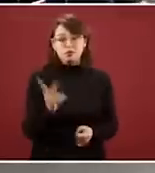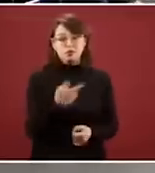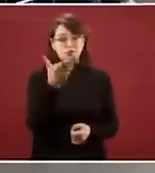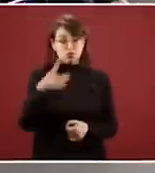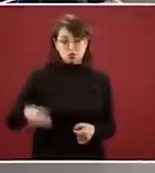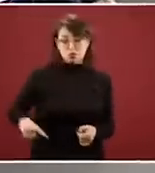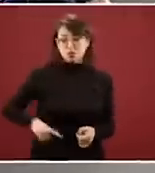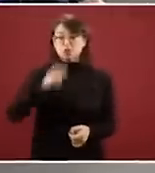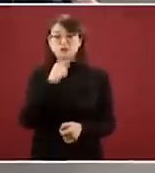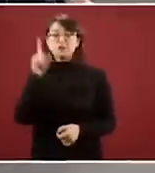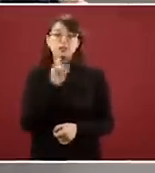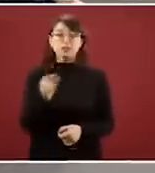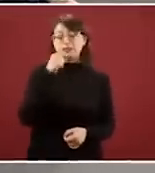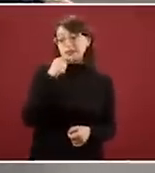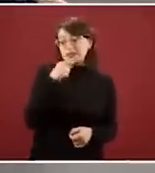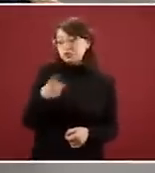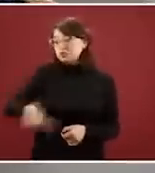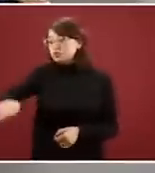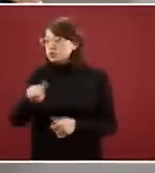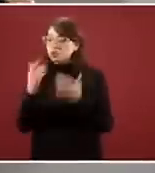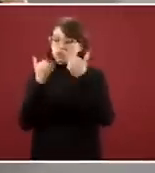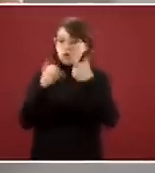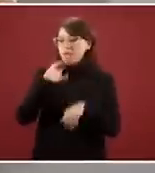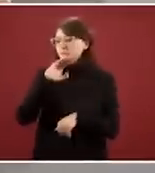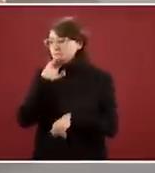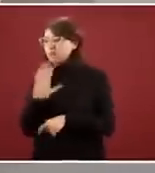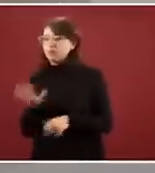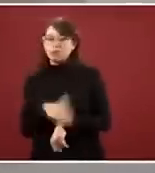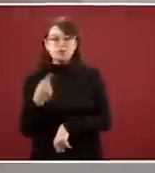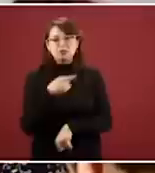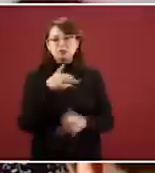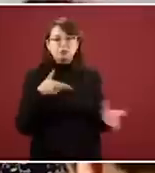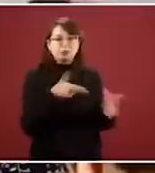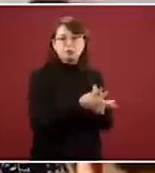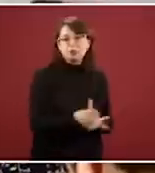que han sido separadas, violentadas por los feminicidios en México?